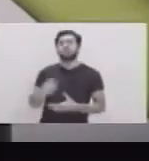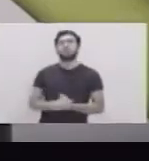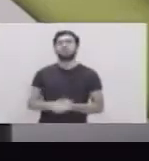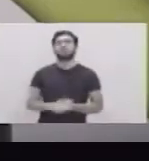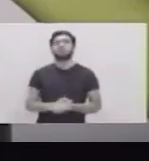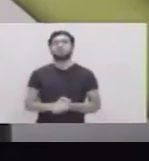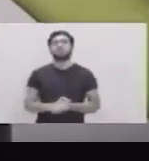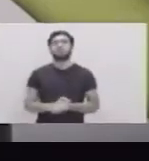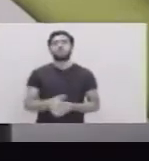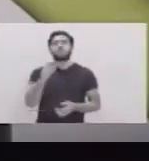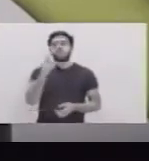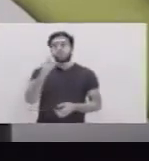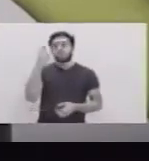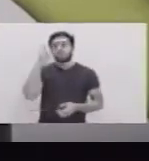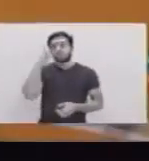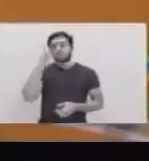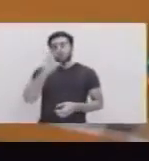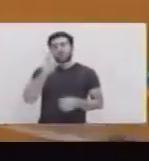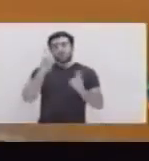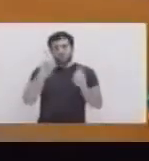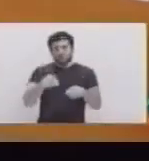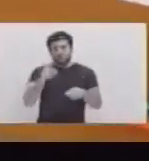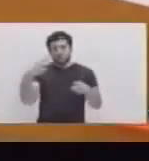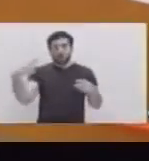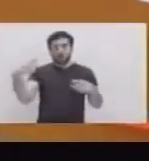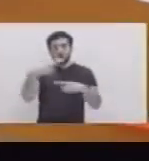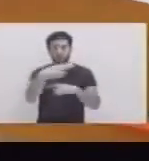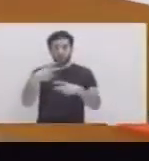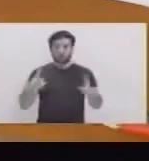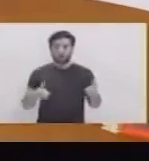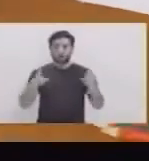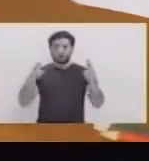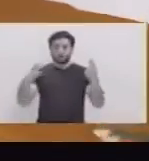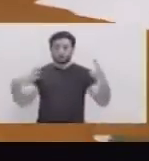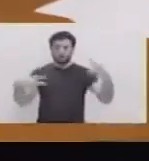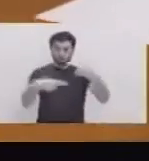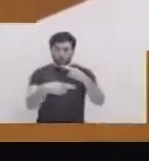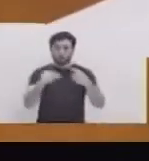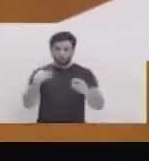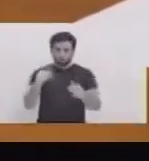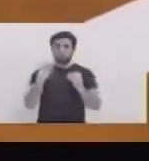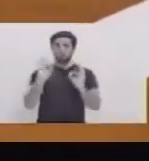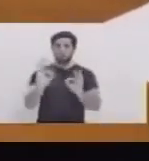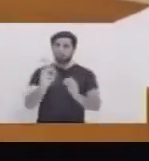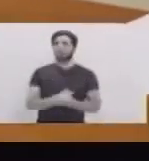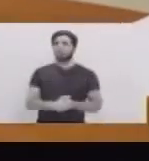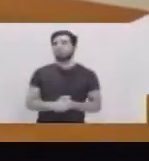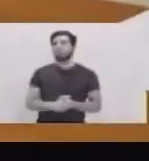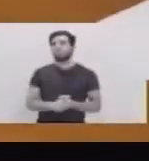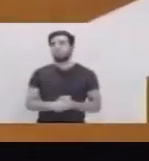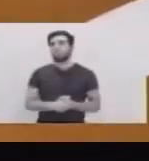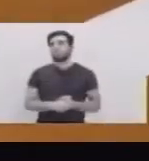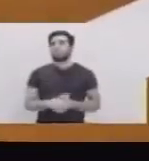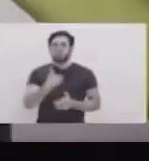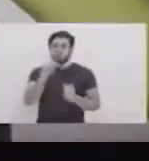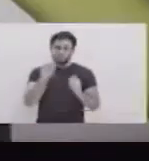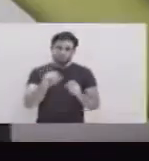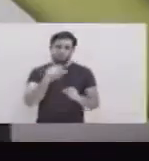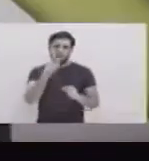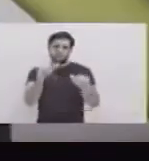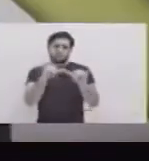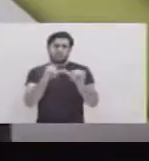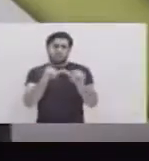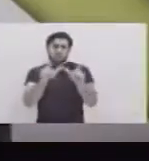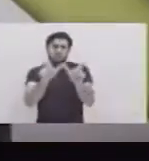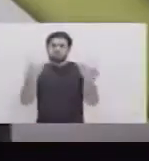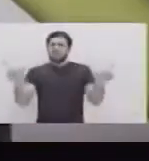Comenzamos de la siguiente manera. Recuerda, tienes que cortar un cuadrado de 14 por 14.